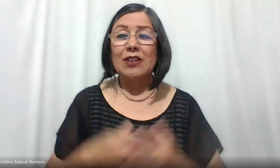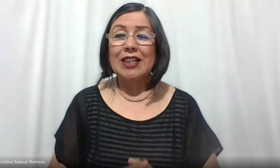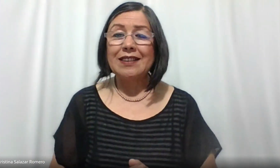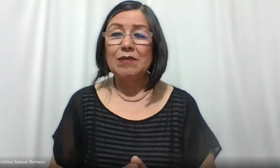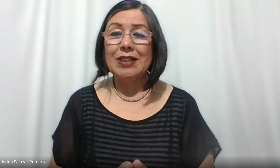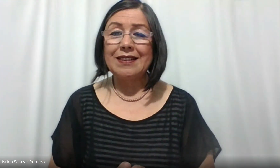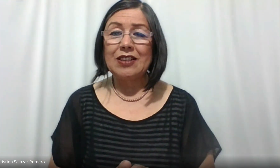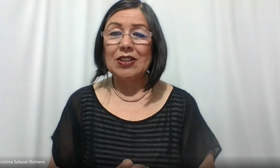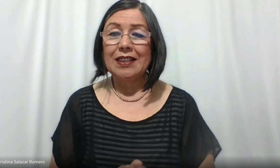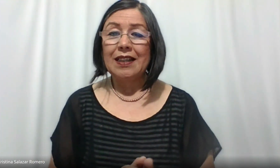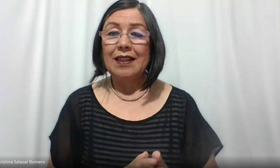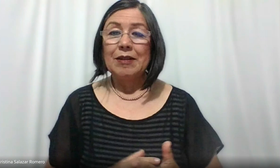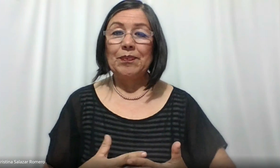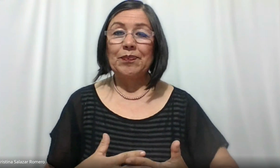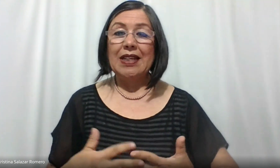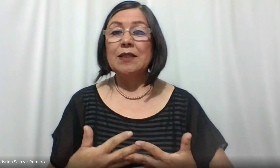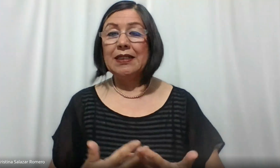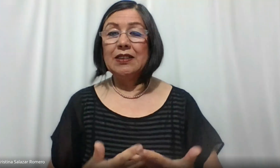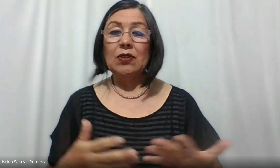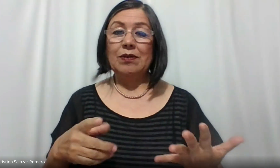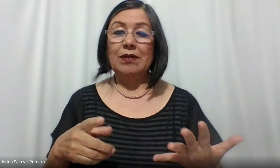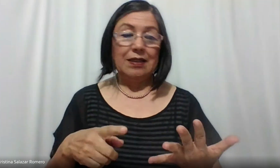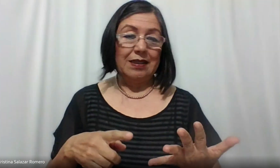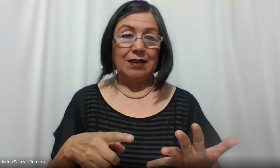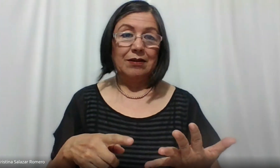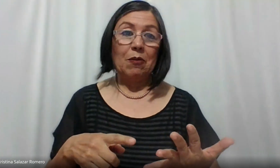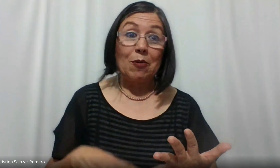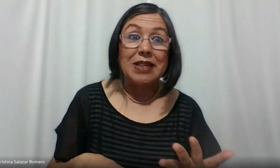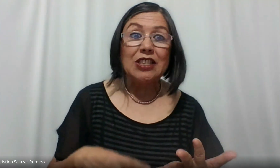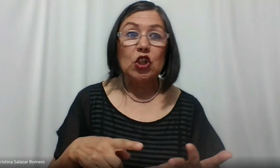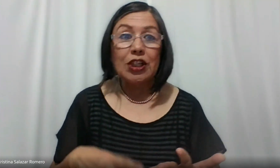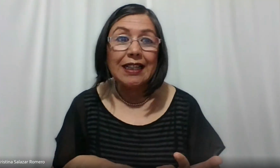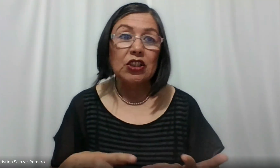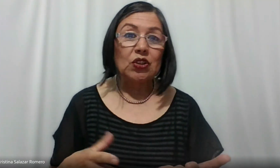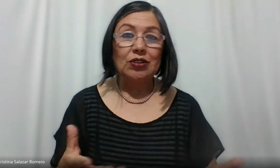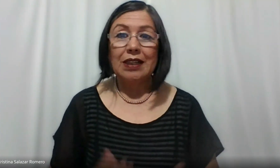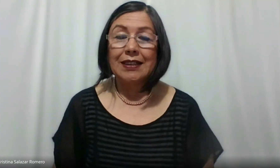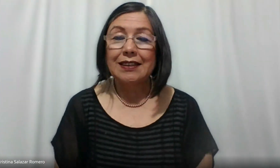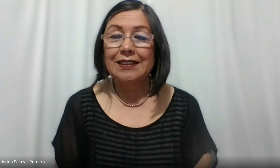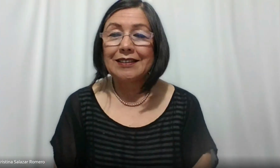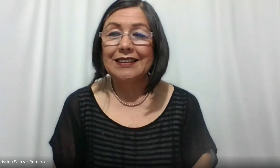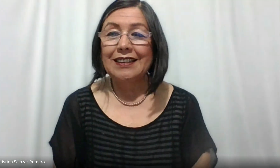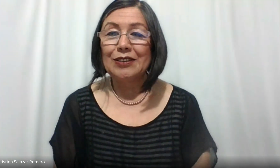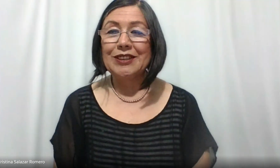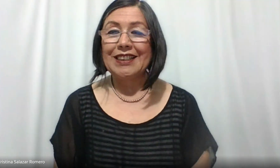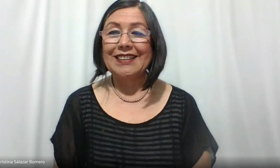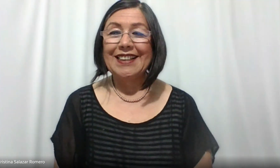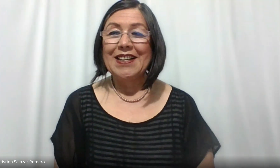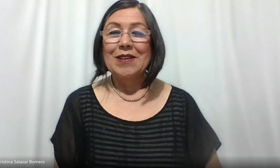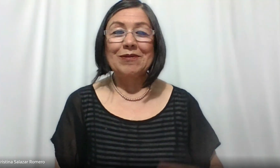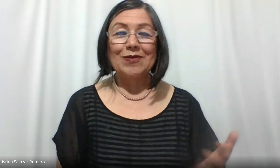palabra, ¿con qué cerramos la sesión? ¿Qué les pareció? Compromiso, reto, a ver, quisiera